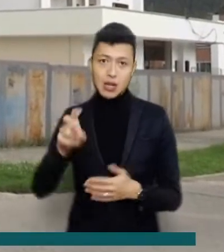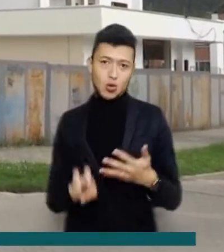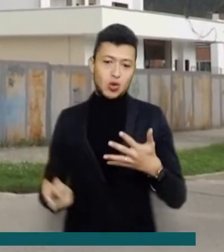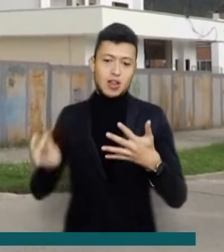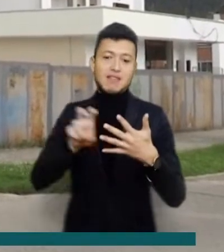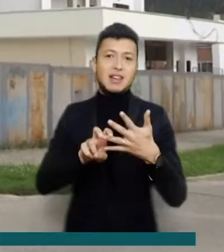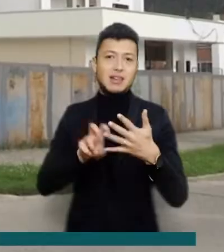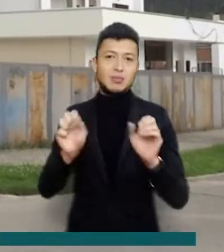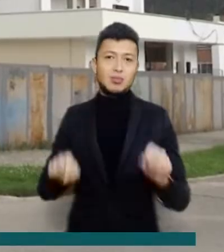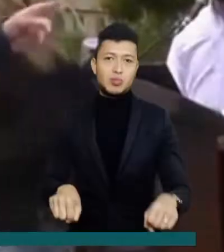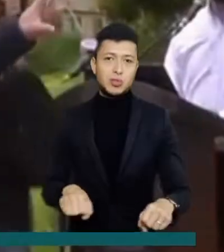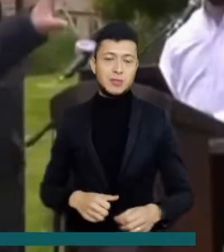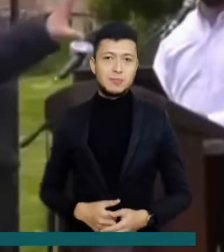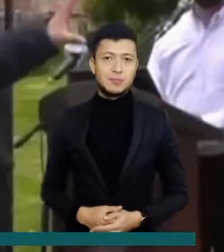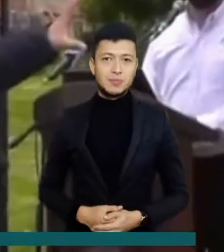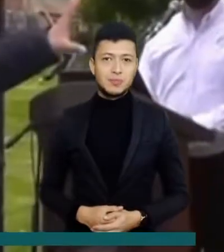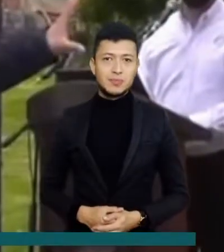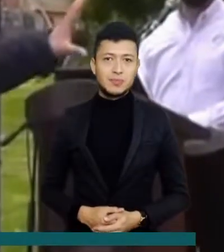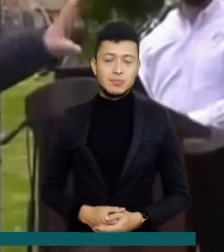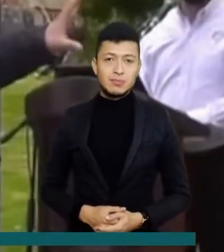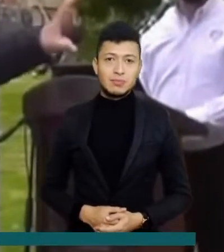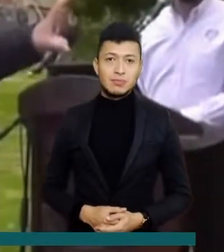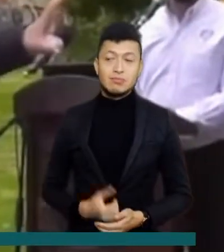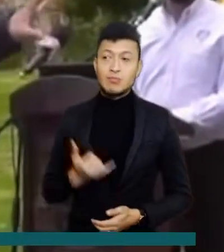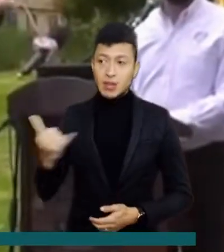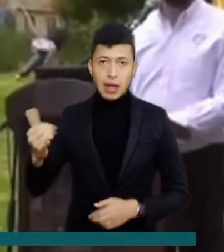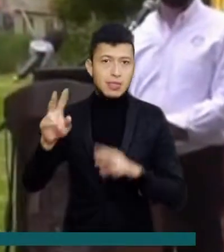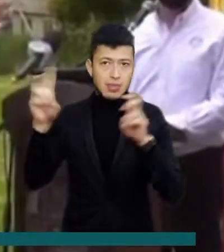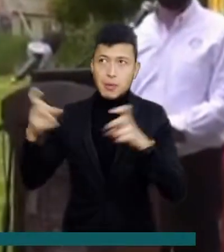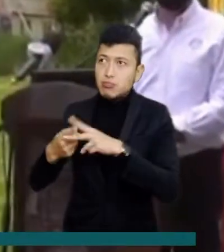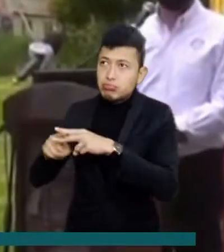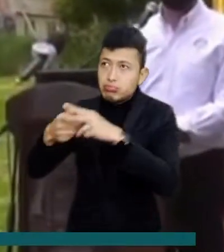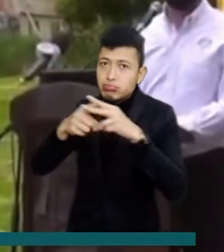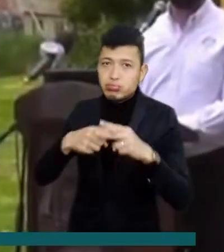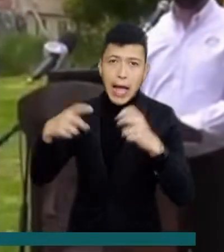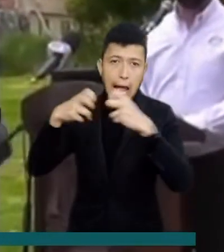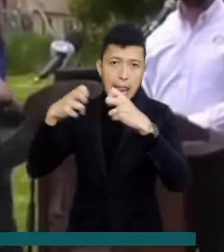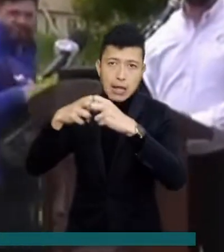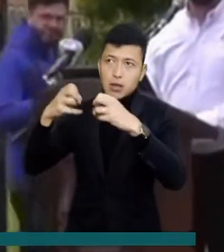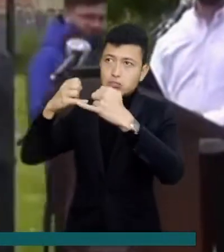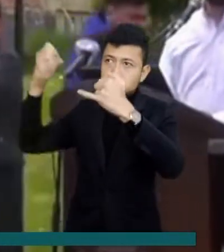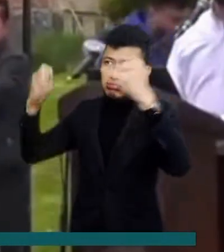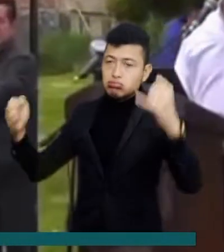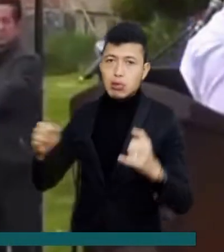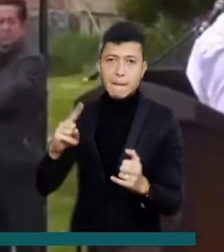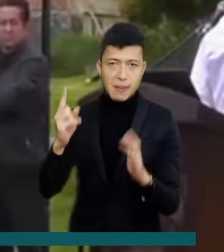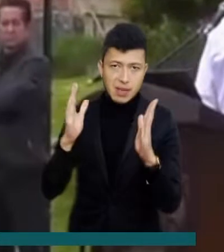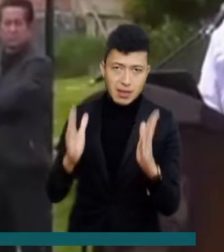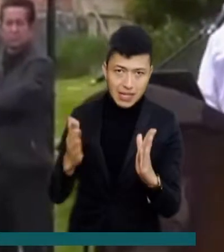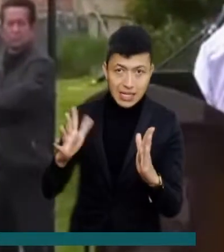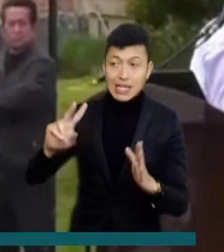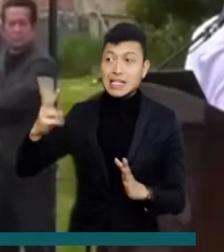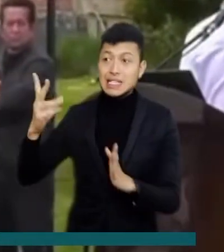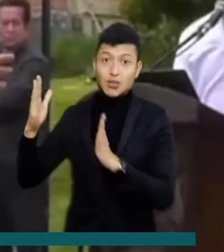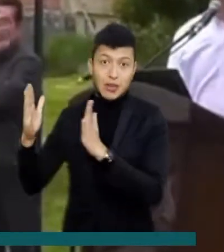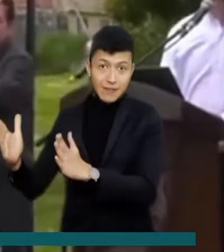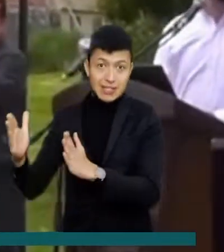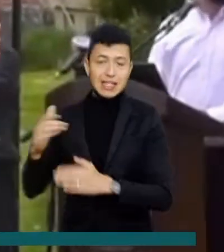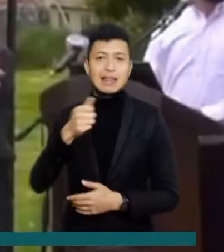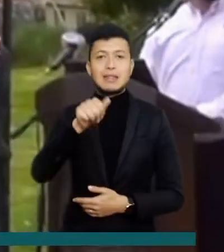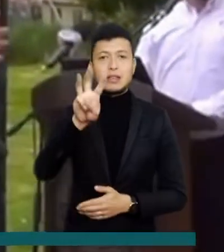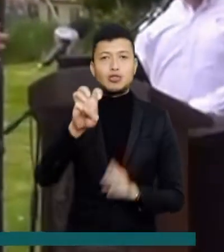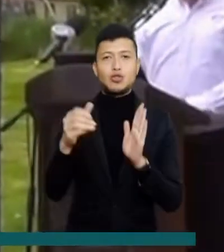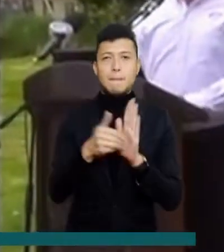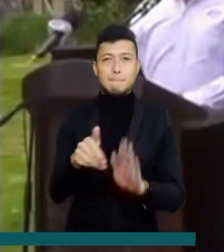nivel, que termina ya teniendo el tema de instalaciones eléctricas su primera etapa, y que la segunda fase, que tiene un costo de